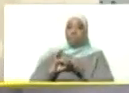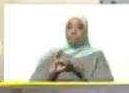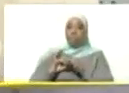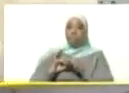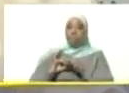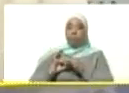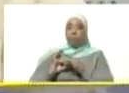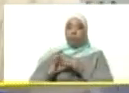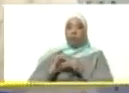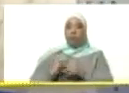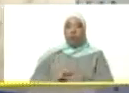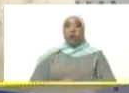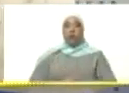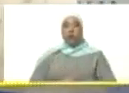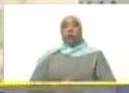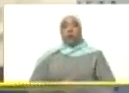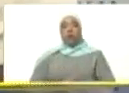la idea